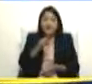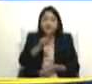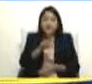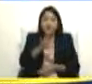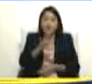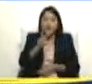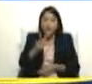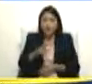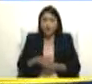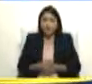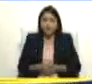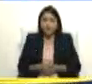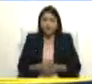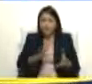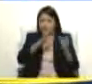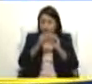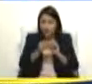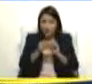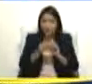10.193.142 con un